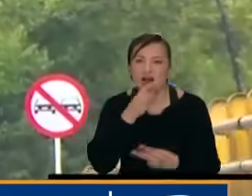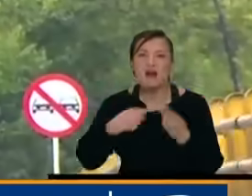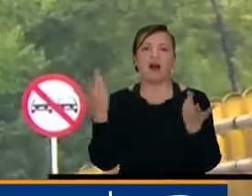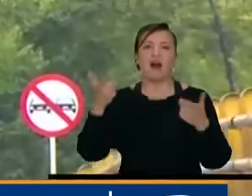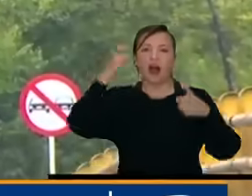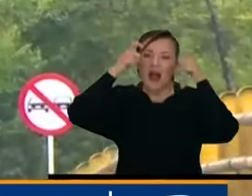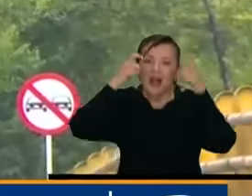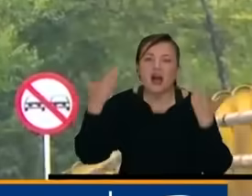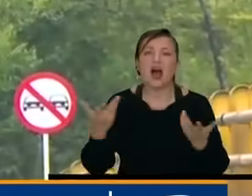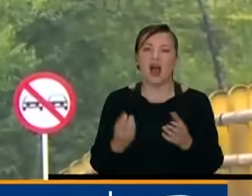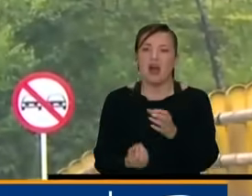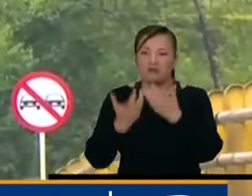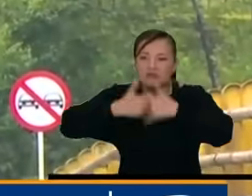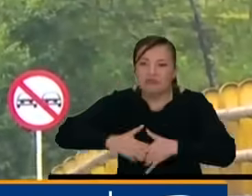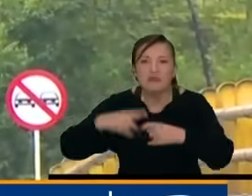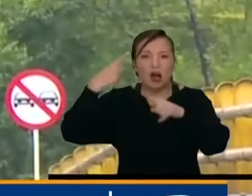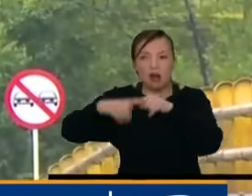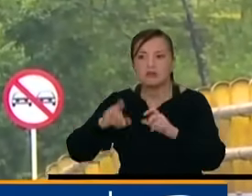ganaderos.